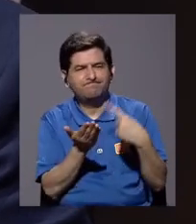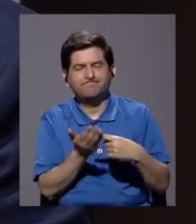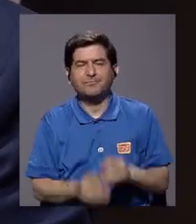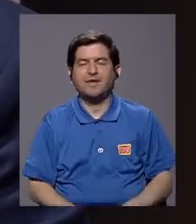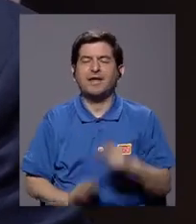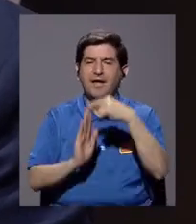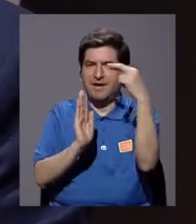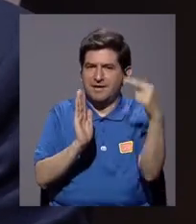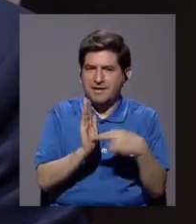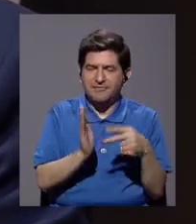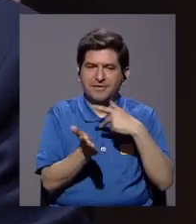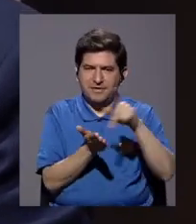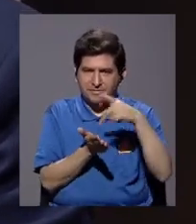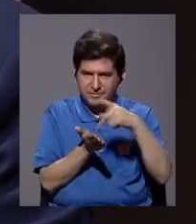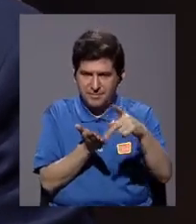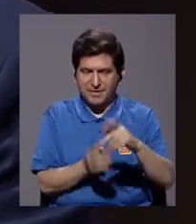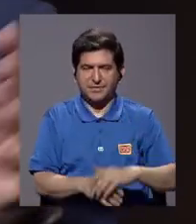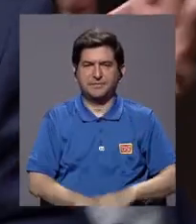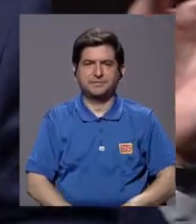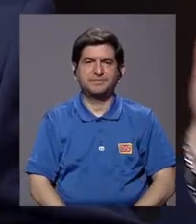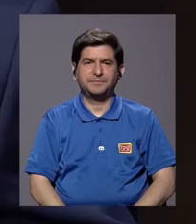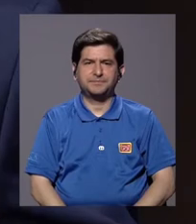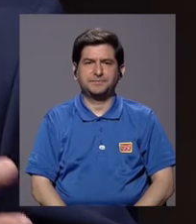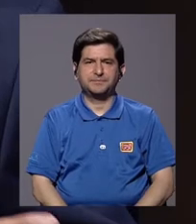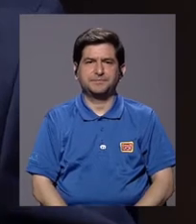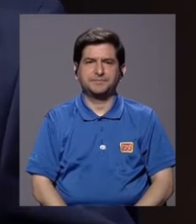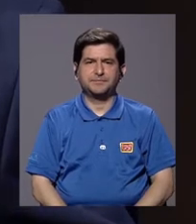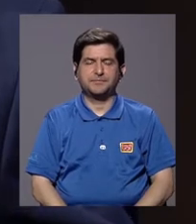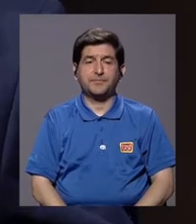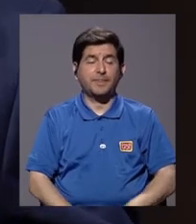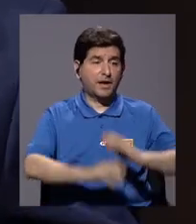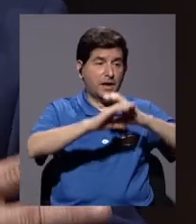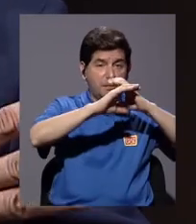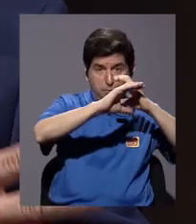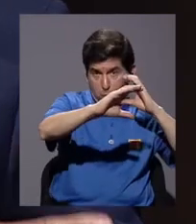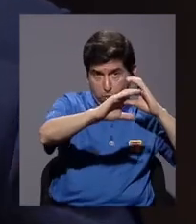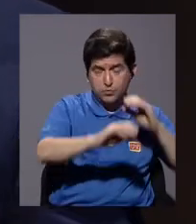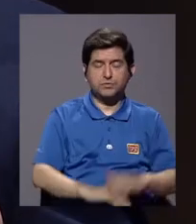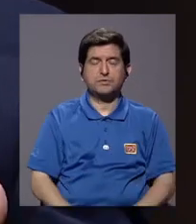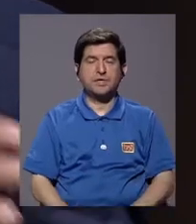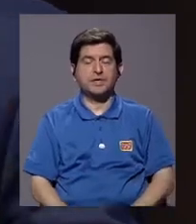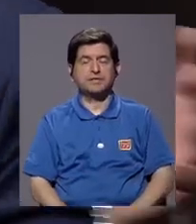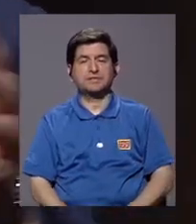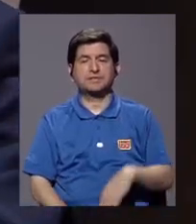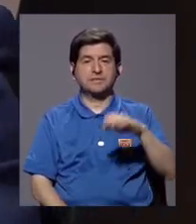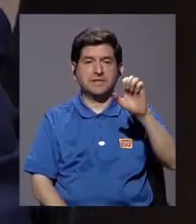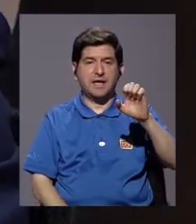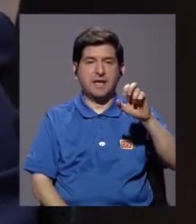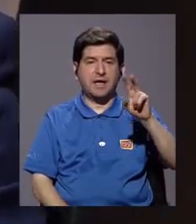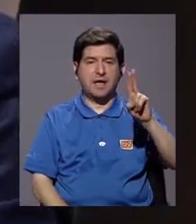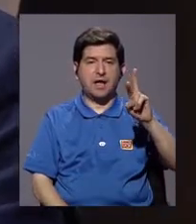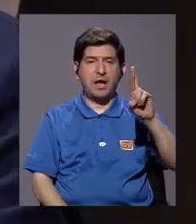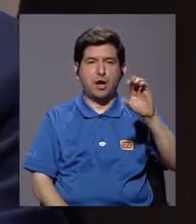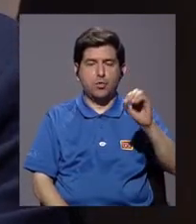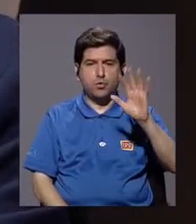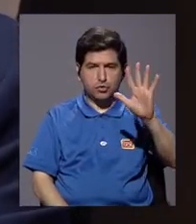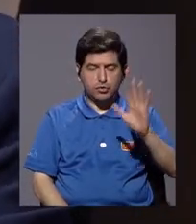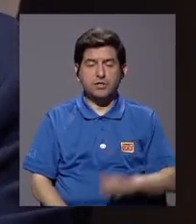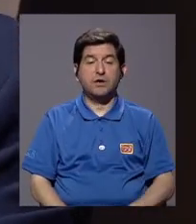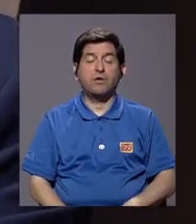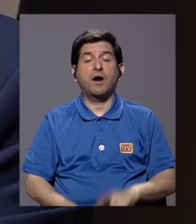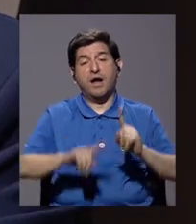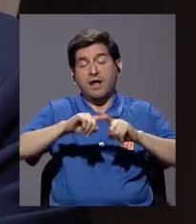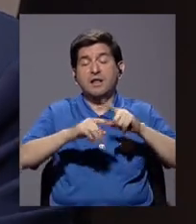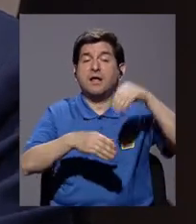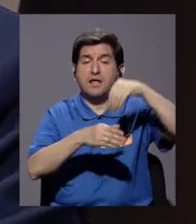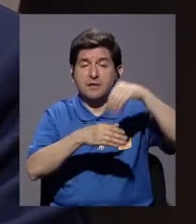carácter regulatorio en la tarifa. Que los buses sean Euro 5 va a tener una implicación uh-huh. en las inversiones